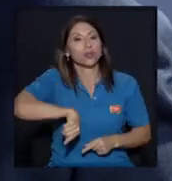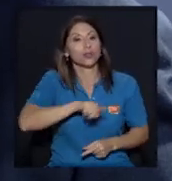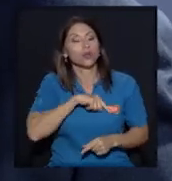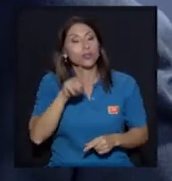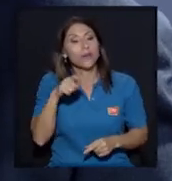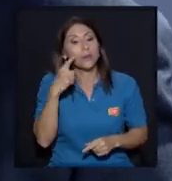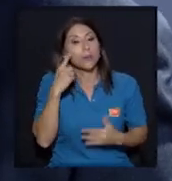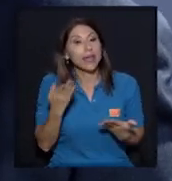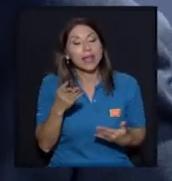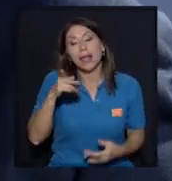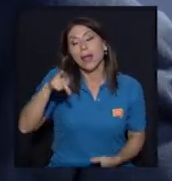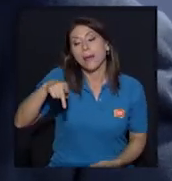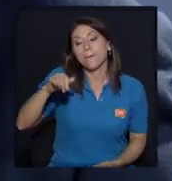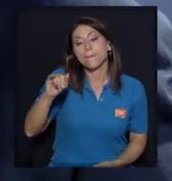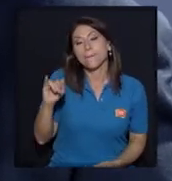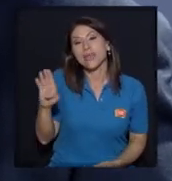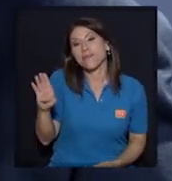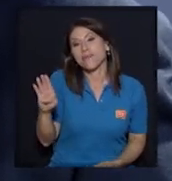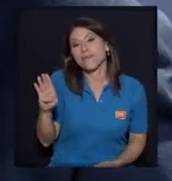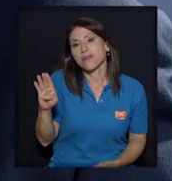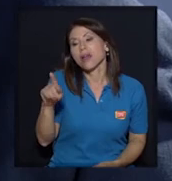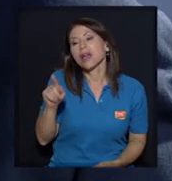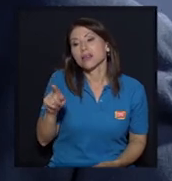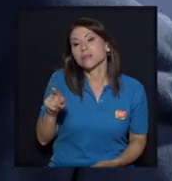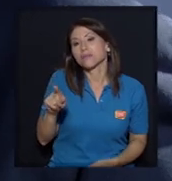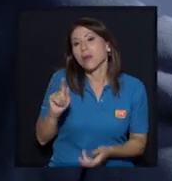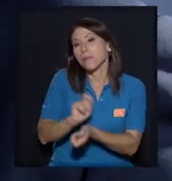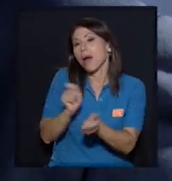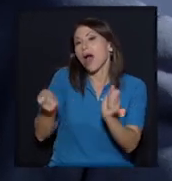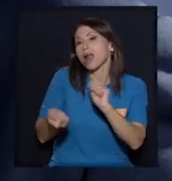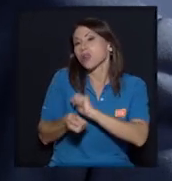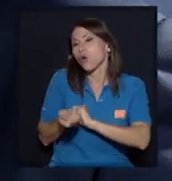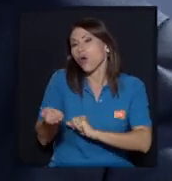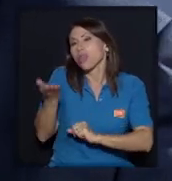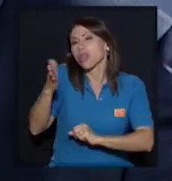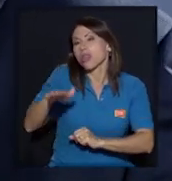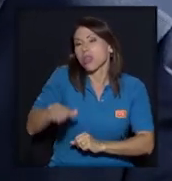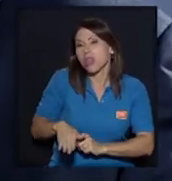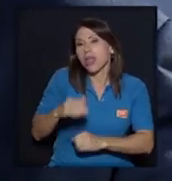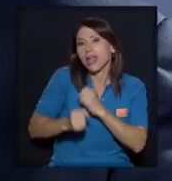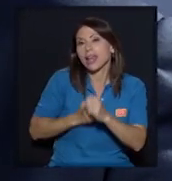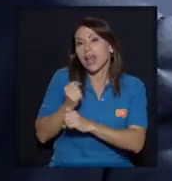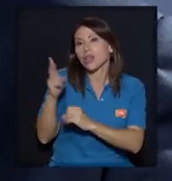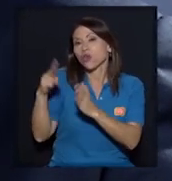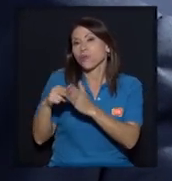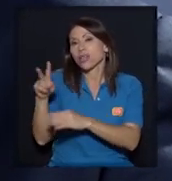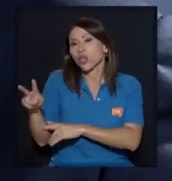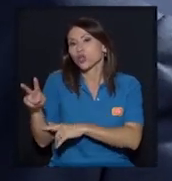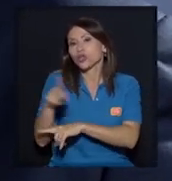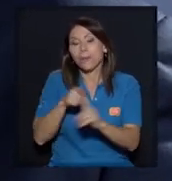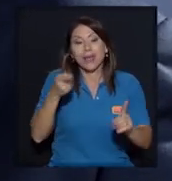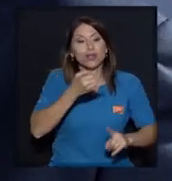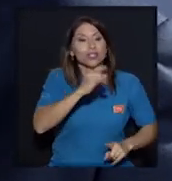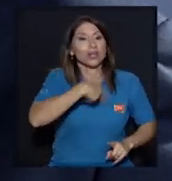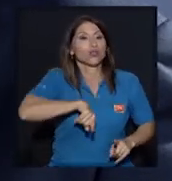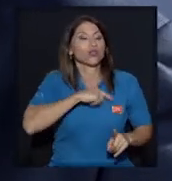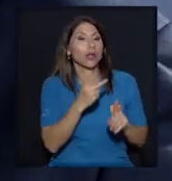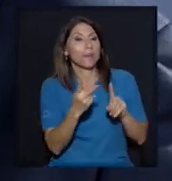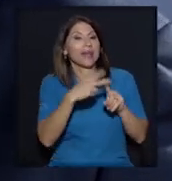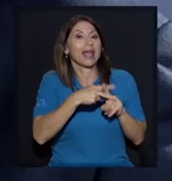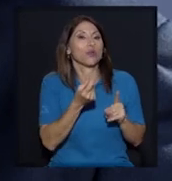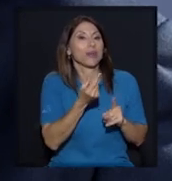volumen del PIB del año 2002, pero si estamos aplicando precios del año 91, estamos